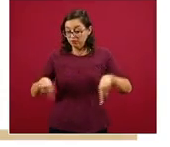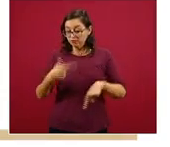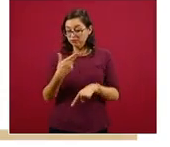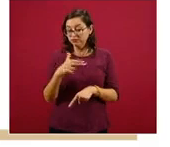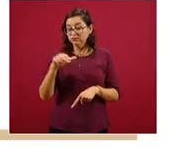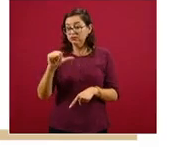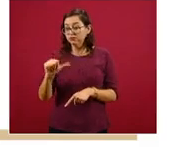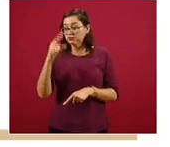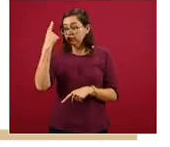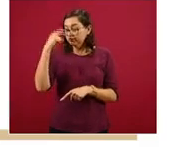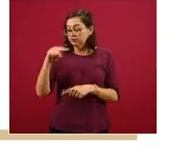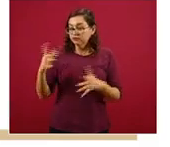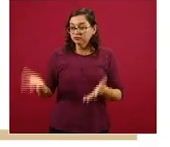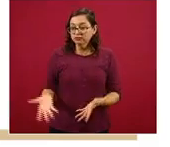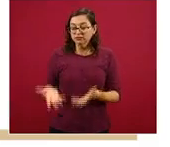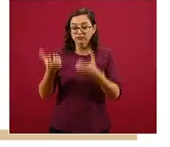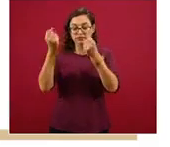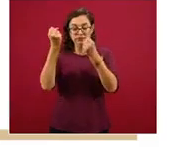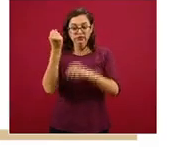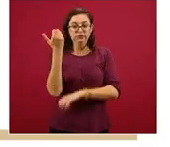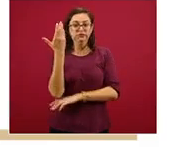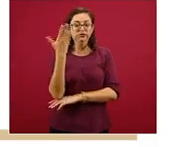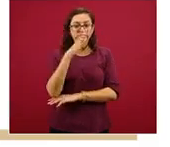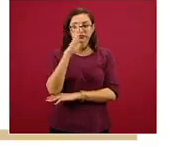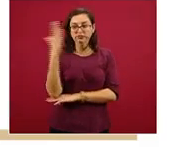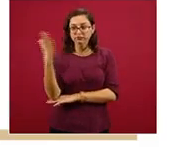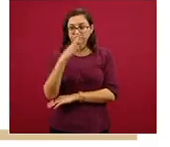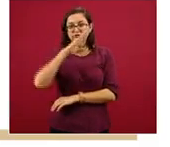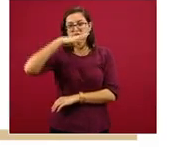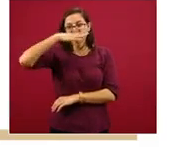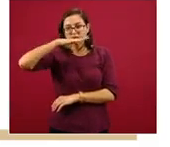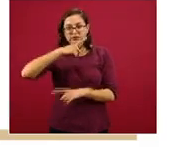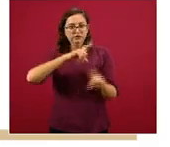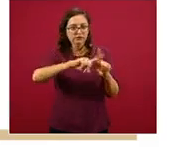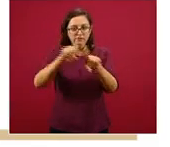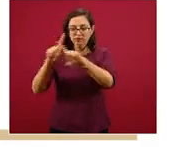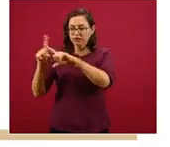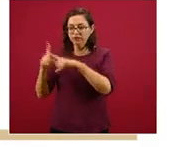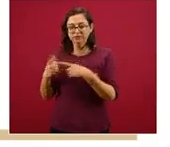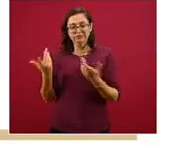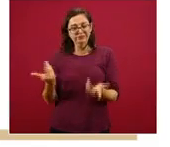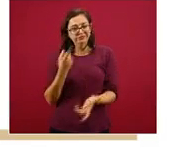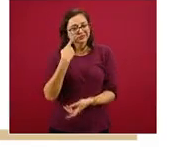árboles frutales y forestales. 1 millón. Yo nada más quiero decir que se fijen en la cifra. Hoy actualmente